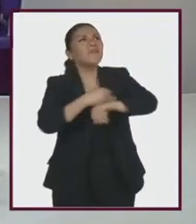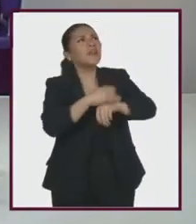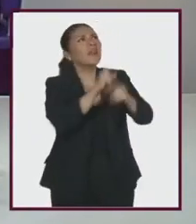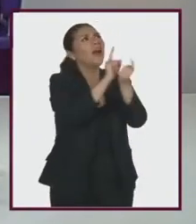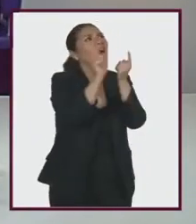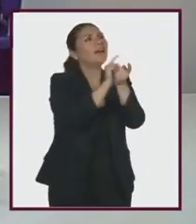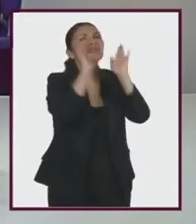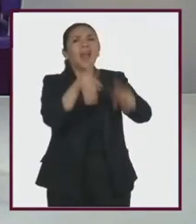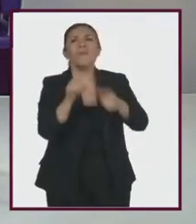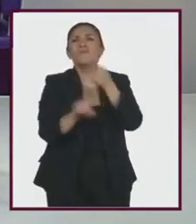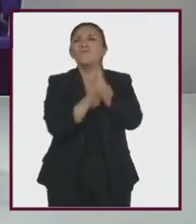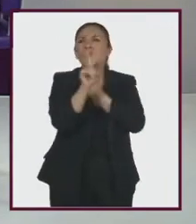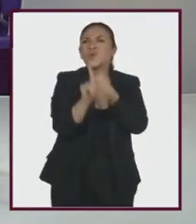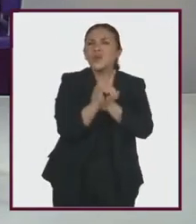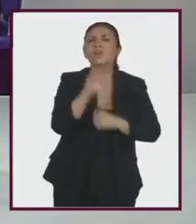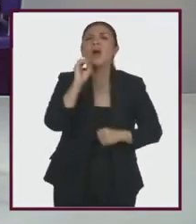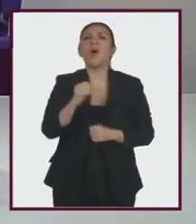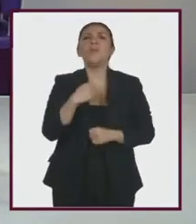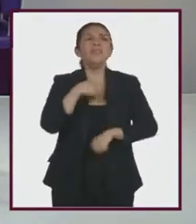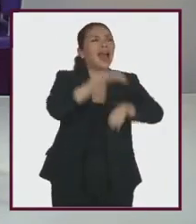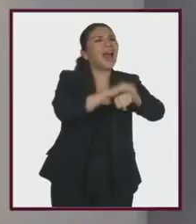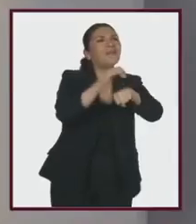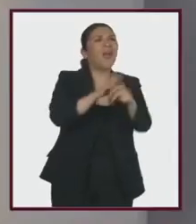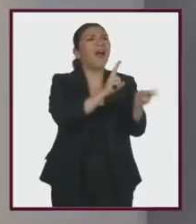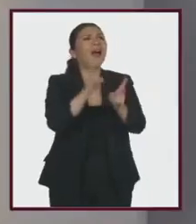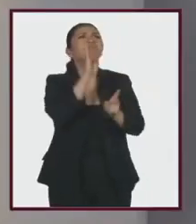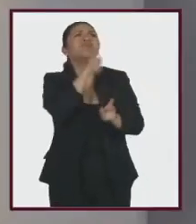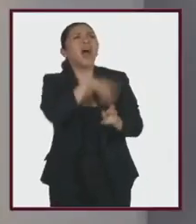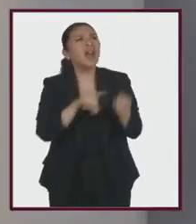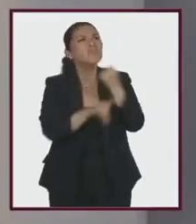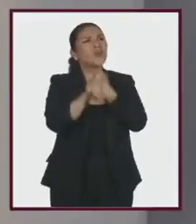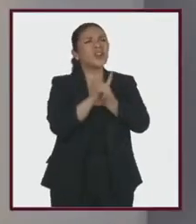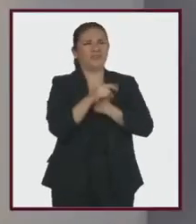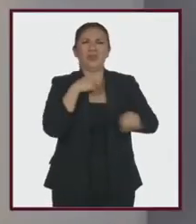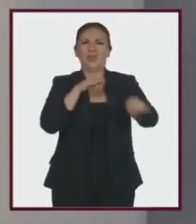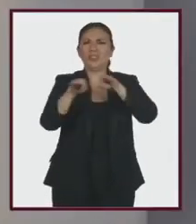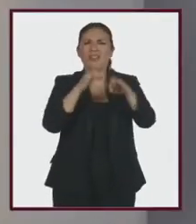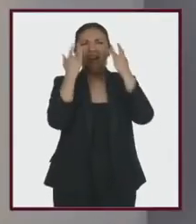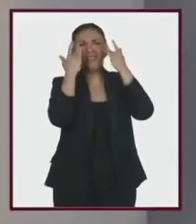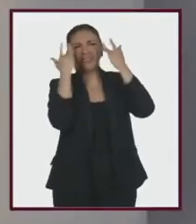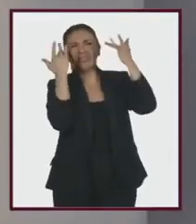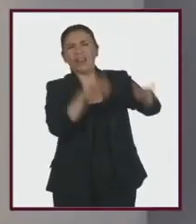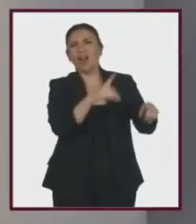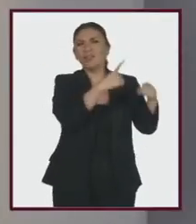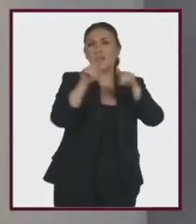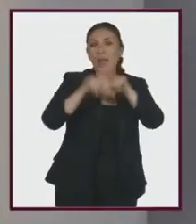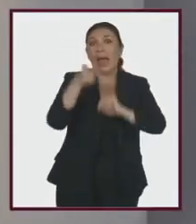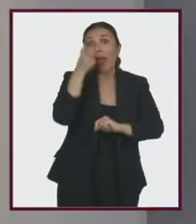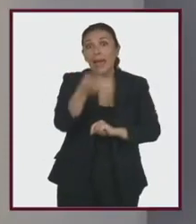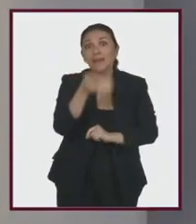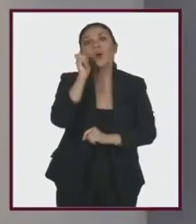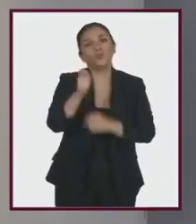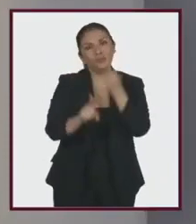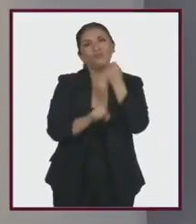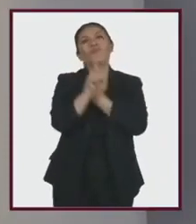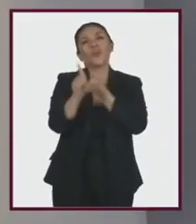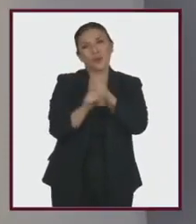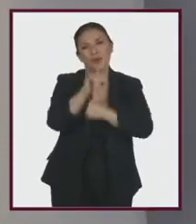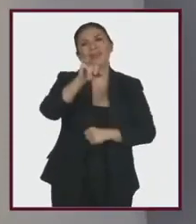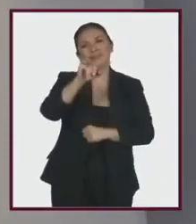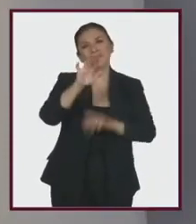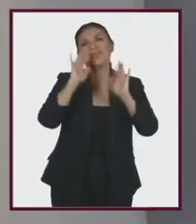familia, estoy empezando a tener problemas con mis amigos, estoy dejando de ir al trabajo, ¿no? Eso ya podríamos pensar que es un